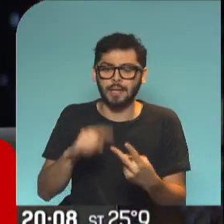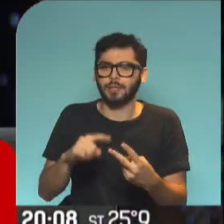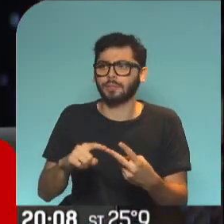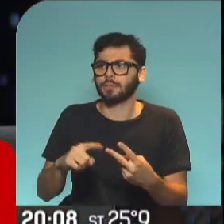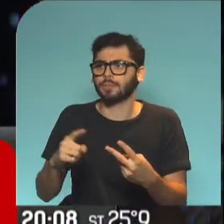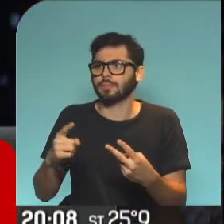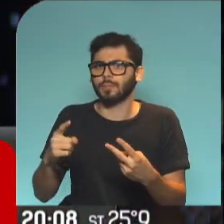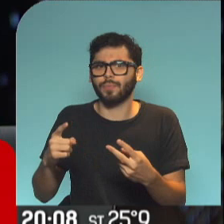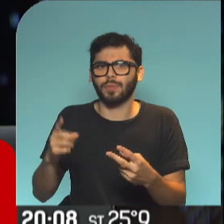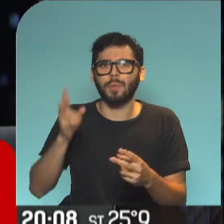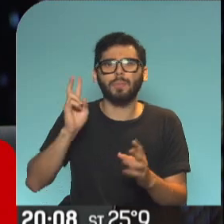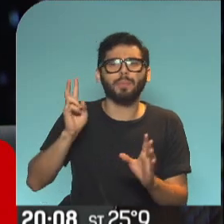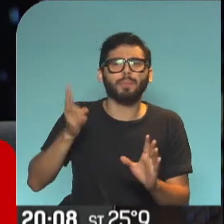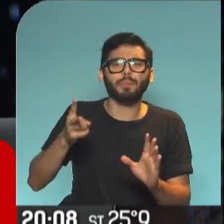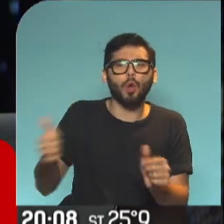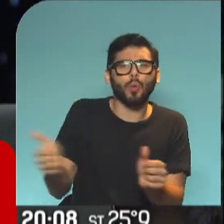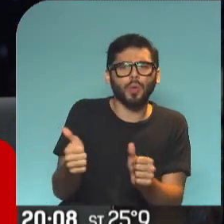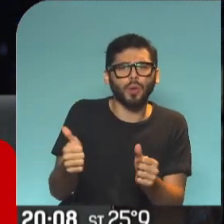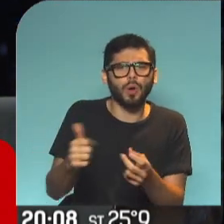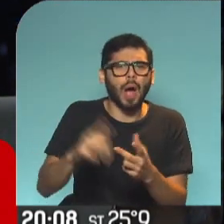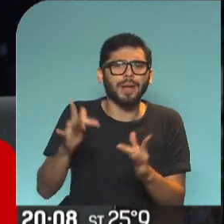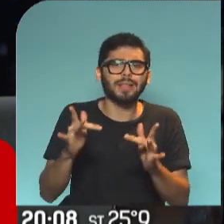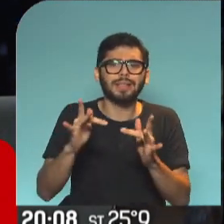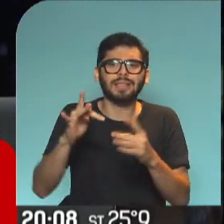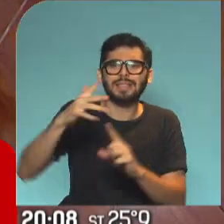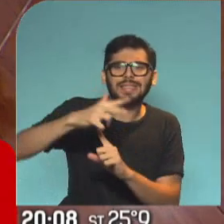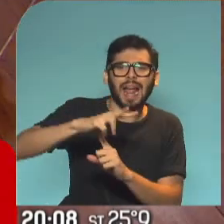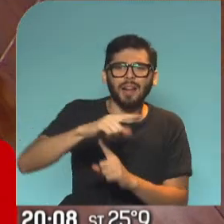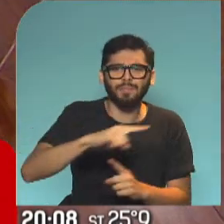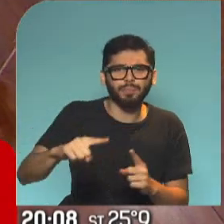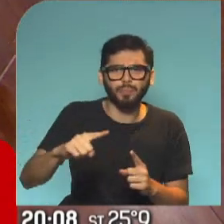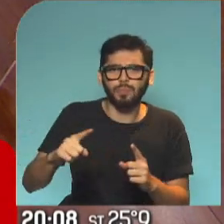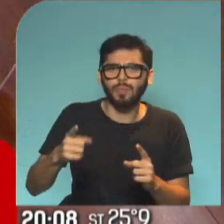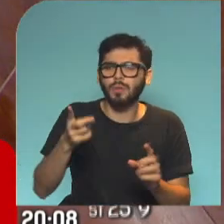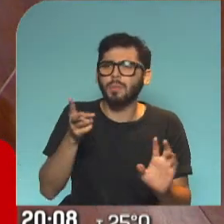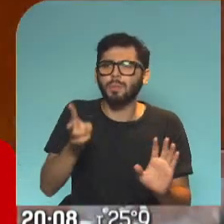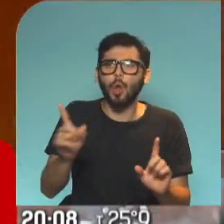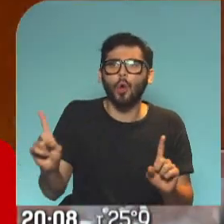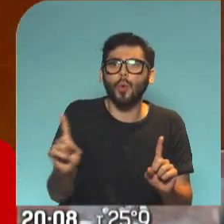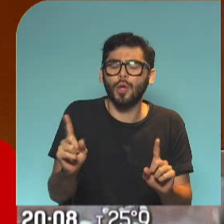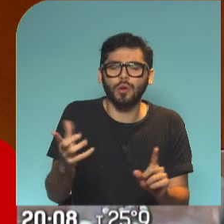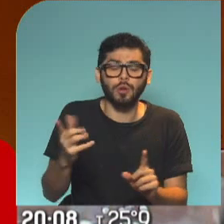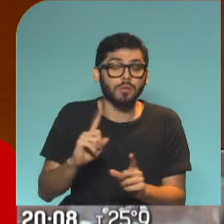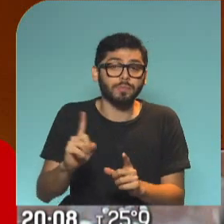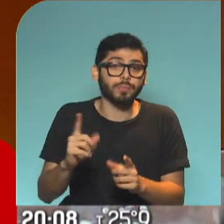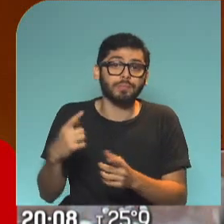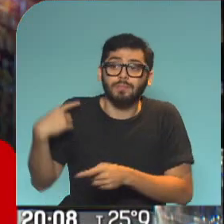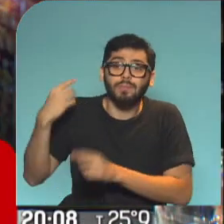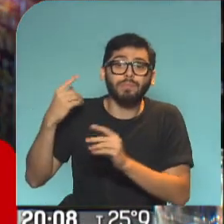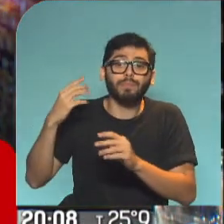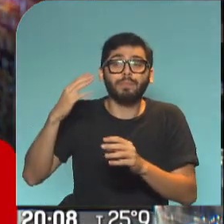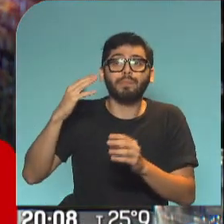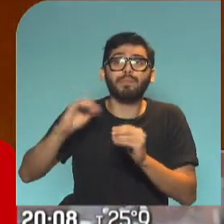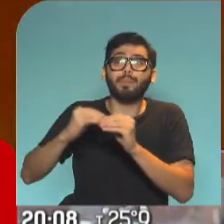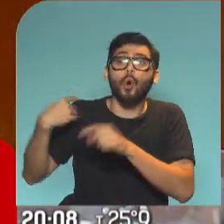restricciones que la verdad les alcanzan no tienen señal a veces de las reclamaciones no hay tienen culturales educativos acá no alcanza